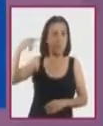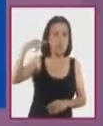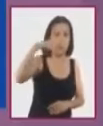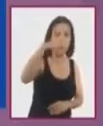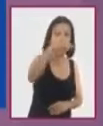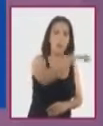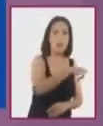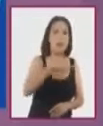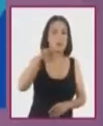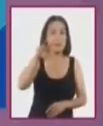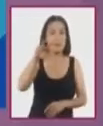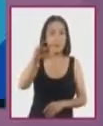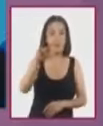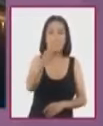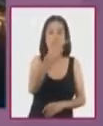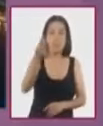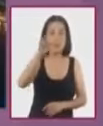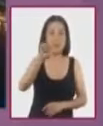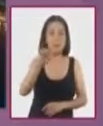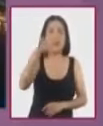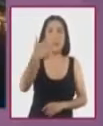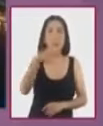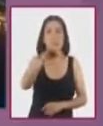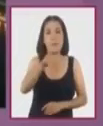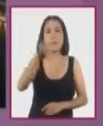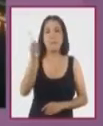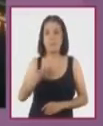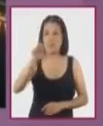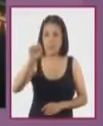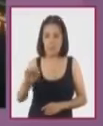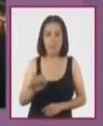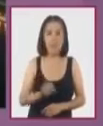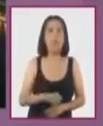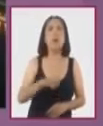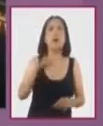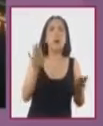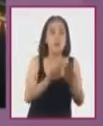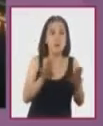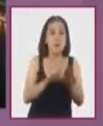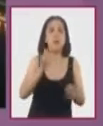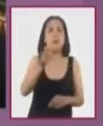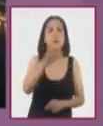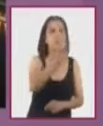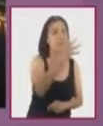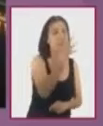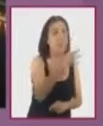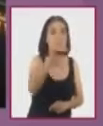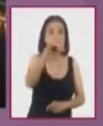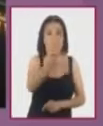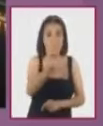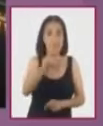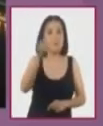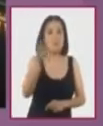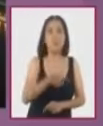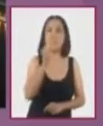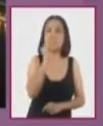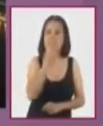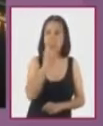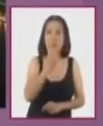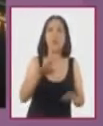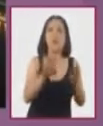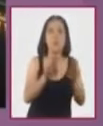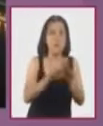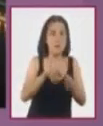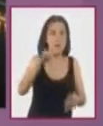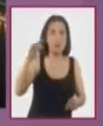metros por segundo. La velocidad con la que viaja el sonido es de 344 metros por segundo en el aire a